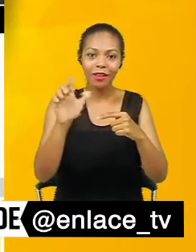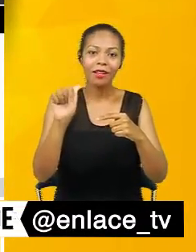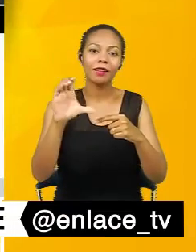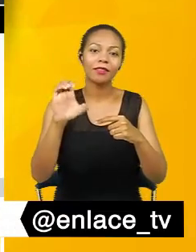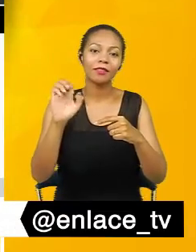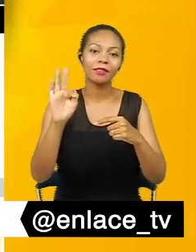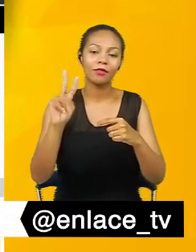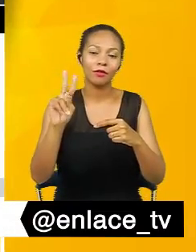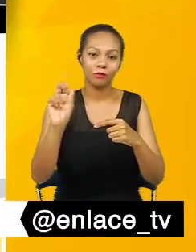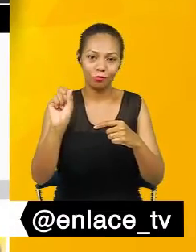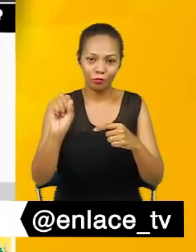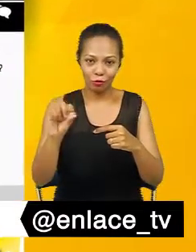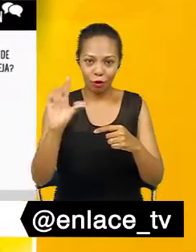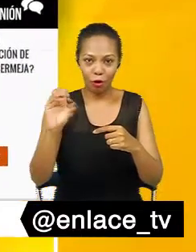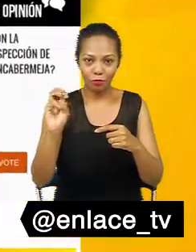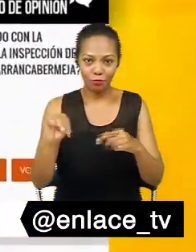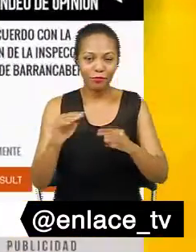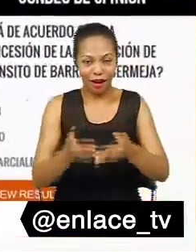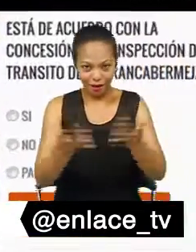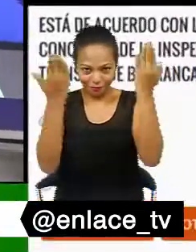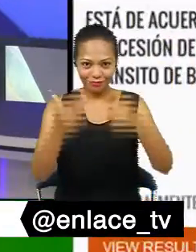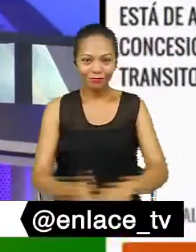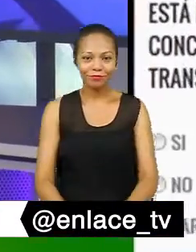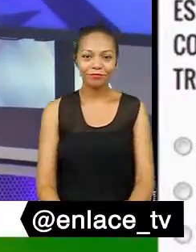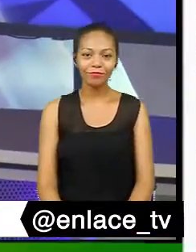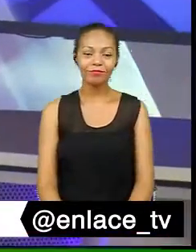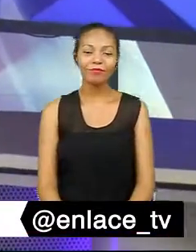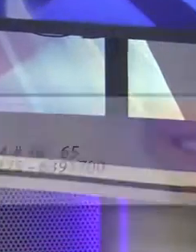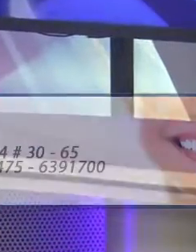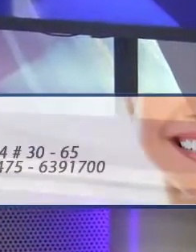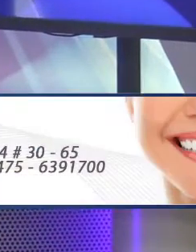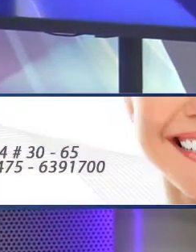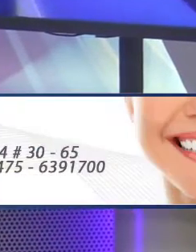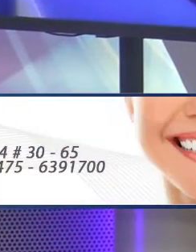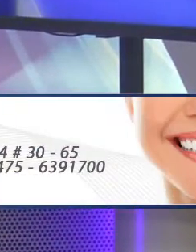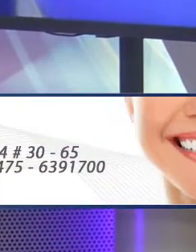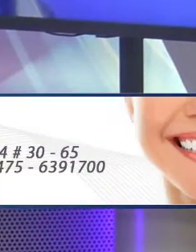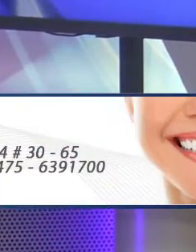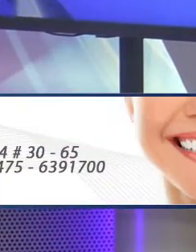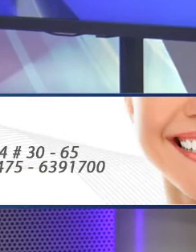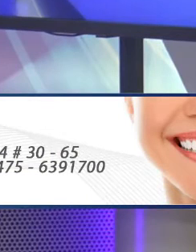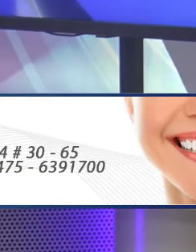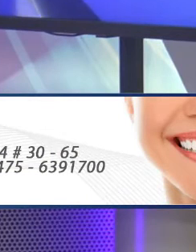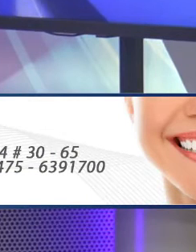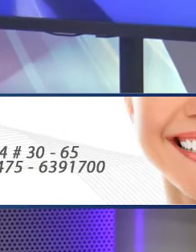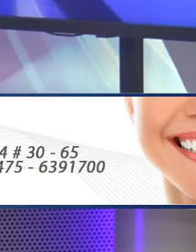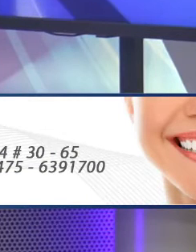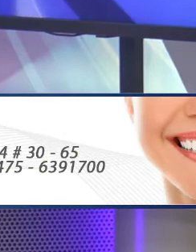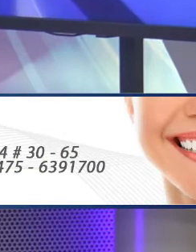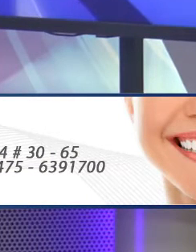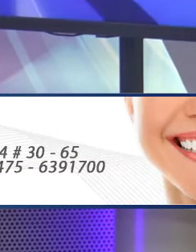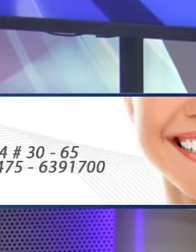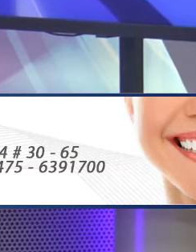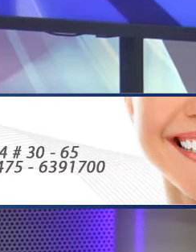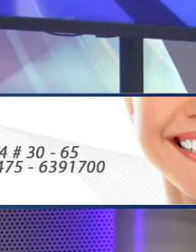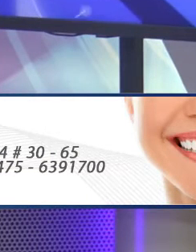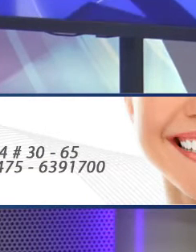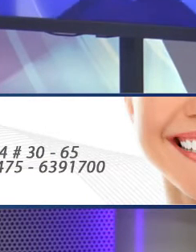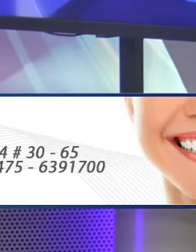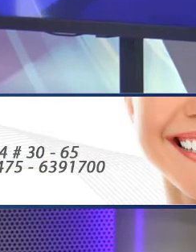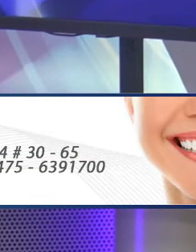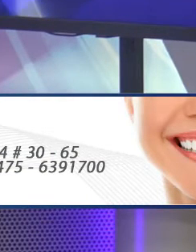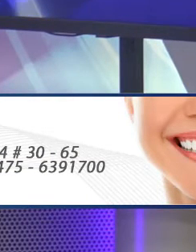www.enlacetelevisión.com. Visítenos. Y ya no tendrás que interrumpir tus tratamientos de ortodoncia. Ahora en Crom Bucaramanga y Barranca Bermeja tu sonrisa saltará a la